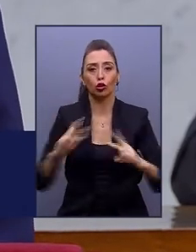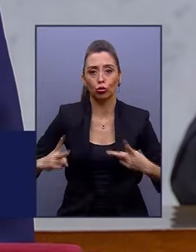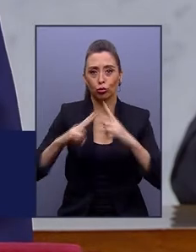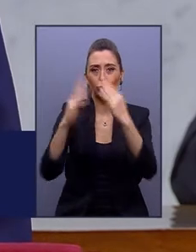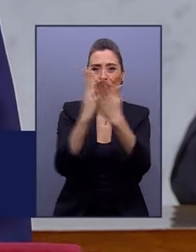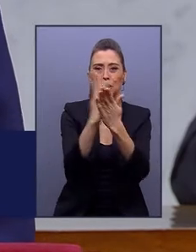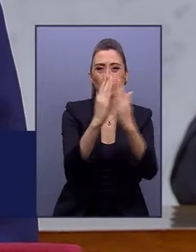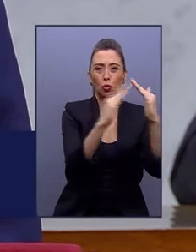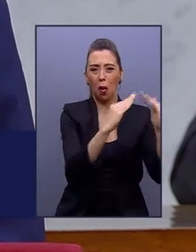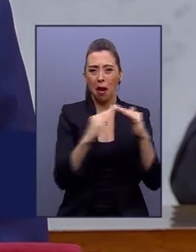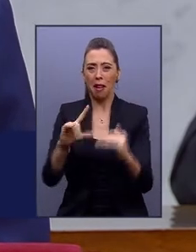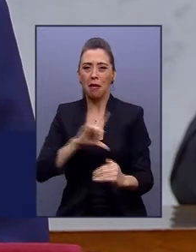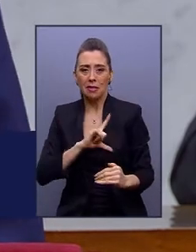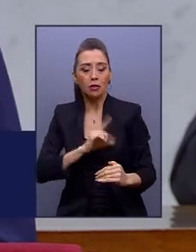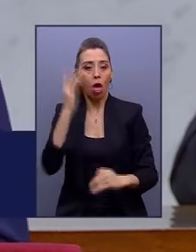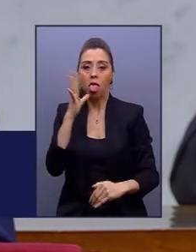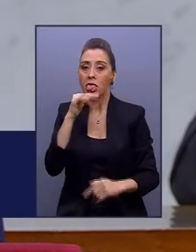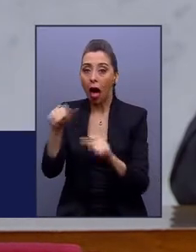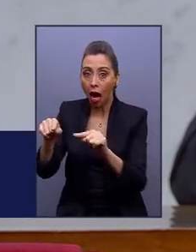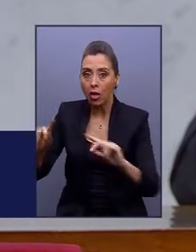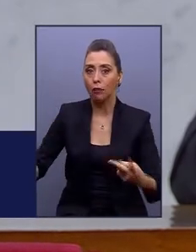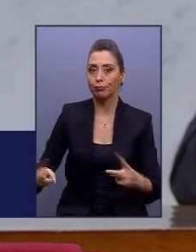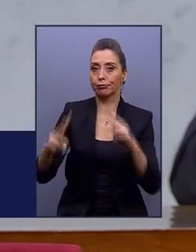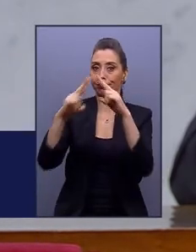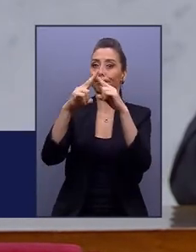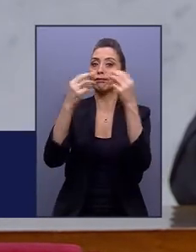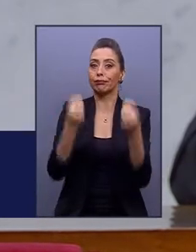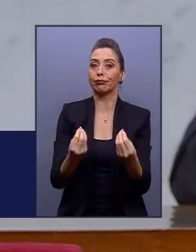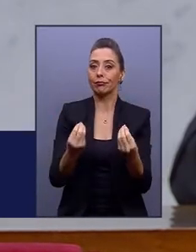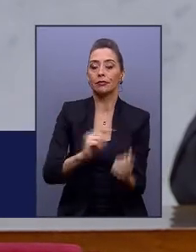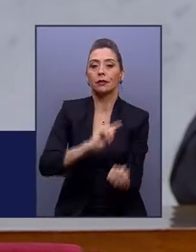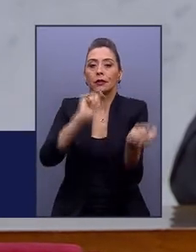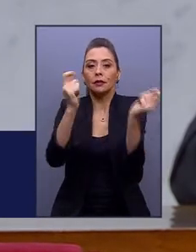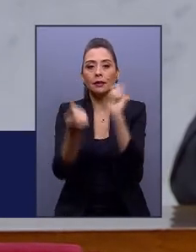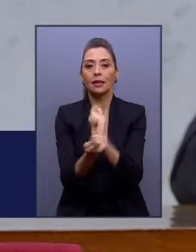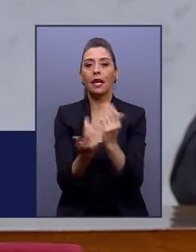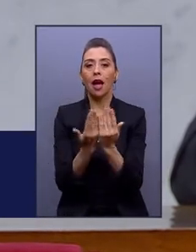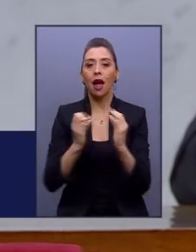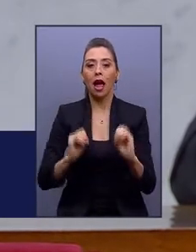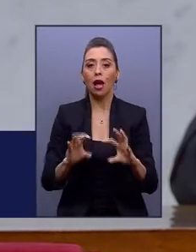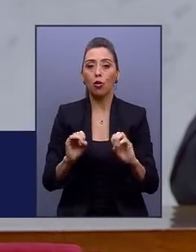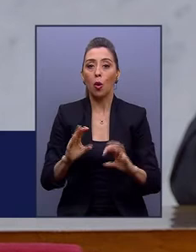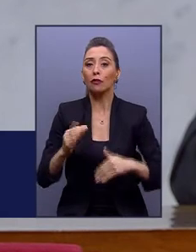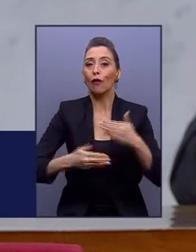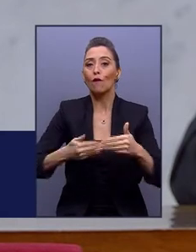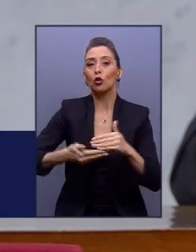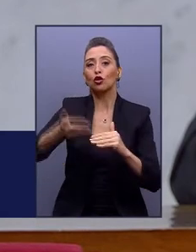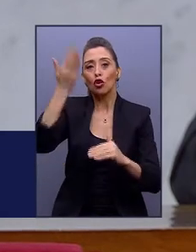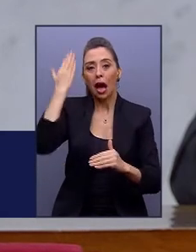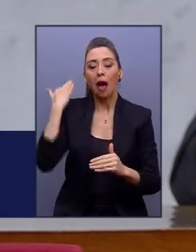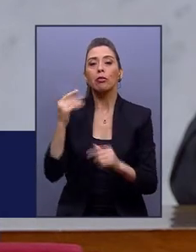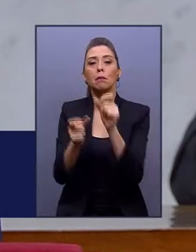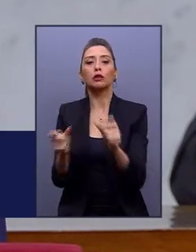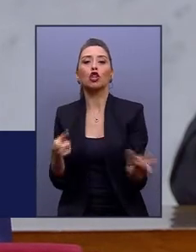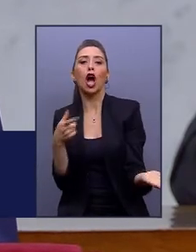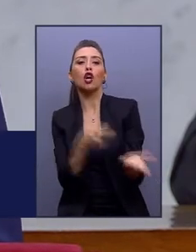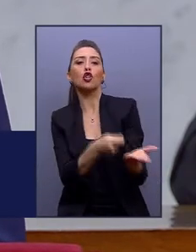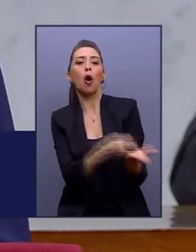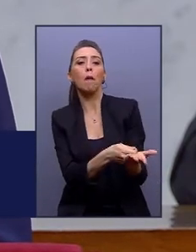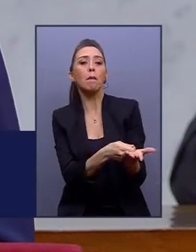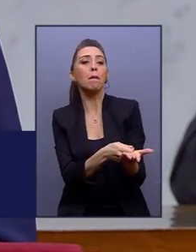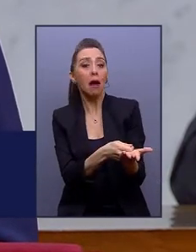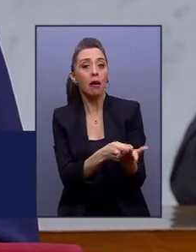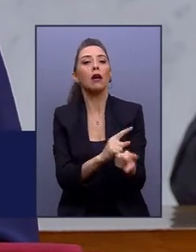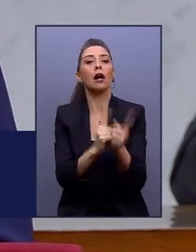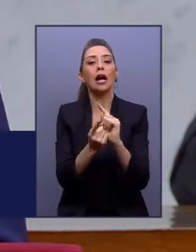estándar allí donde no lo sabía, transformando en definitiva una educación que funcionaba como bien de consumo en una